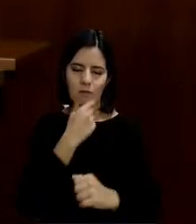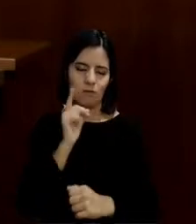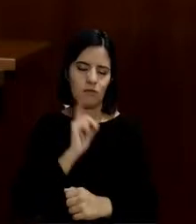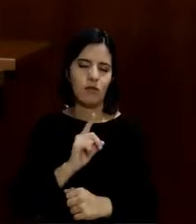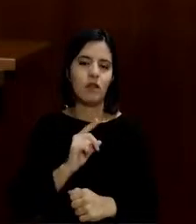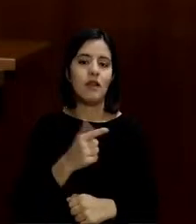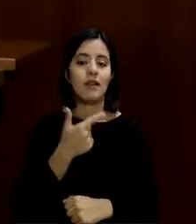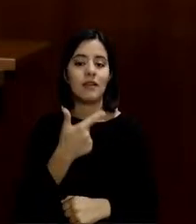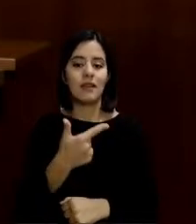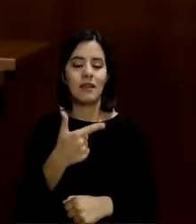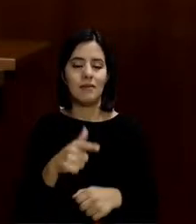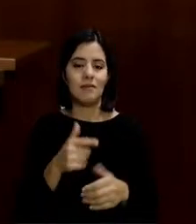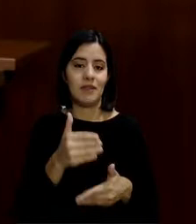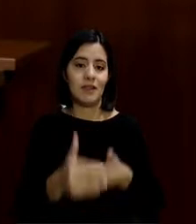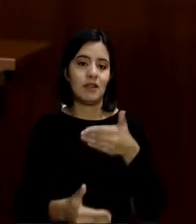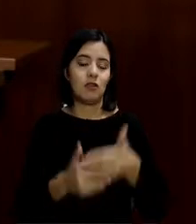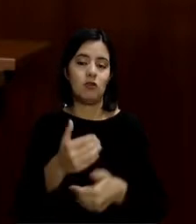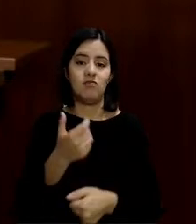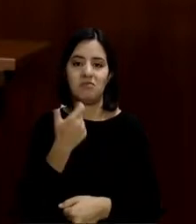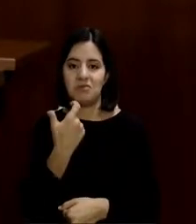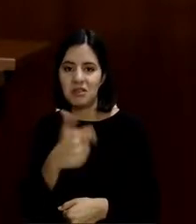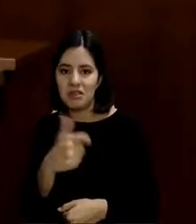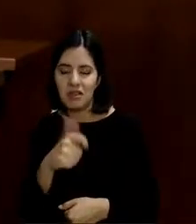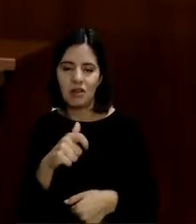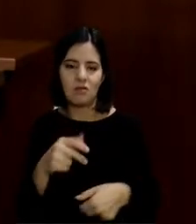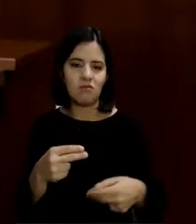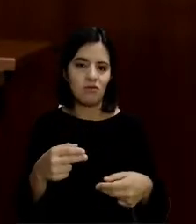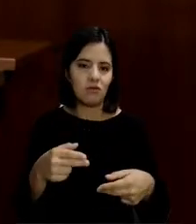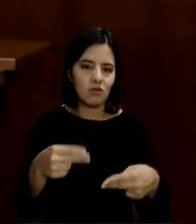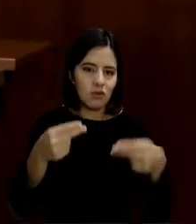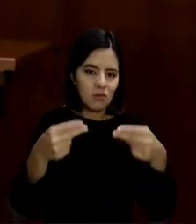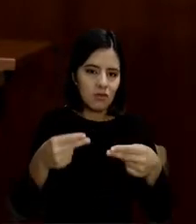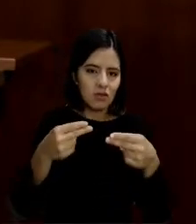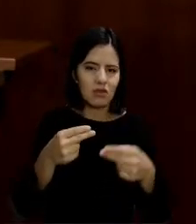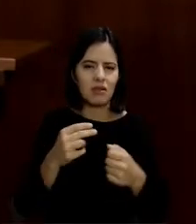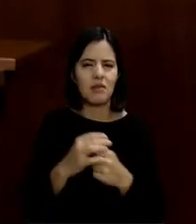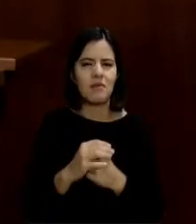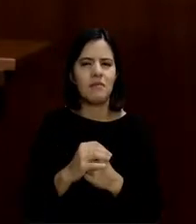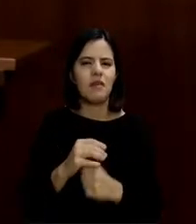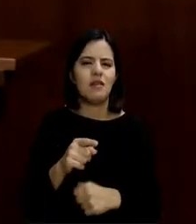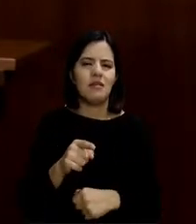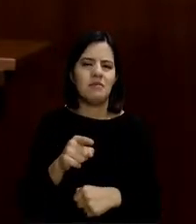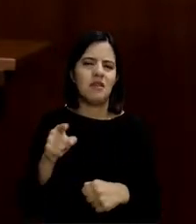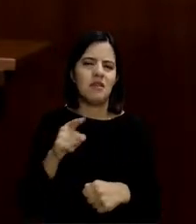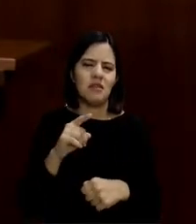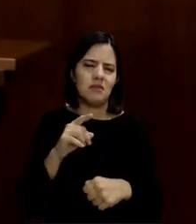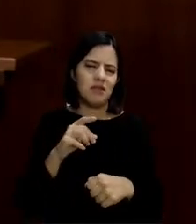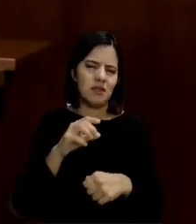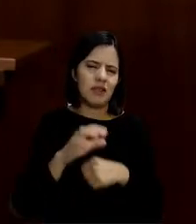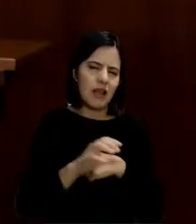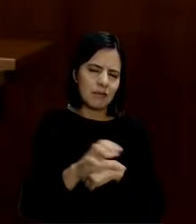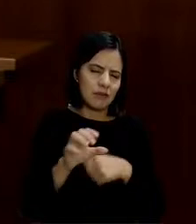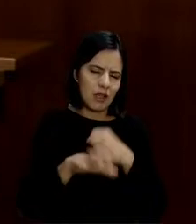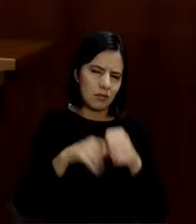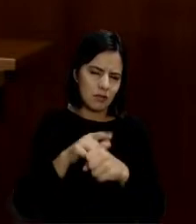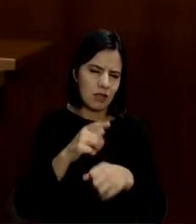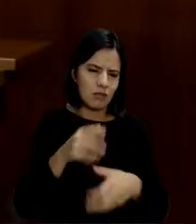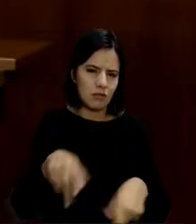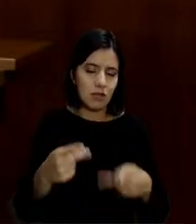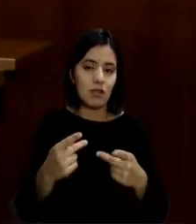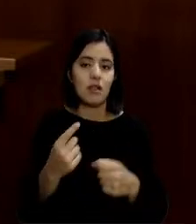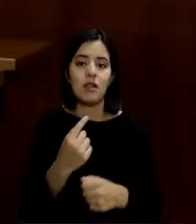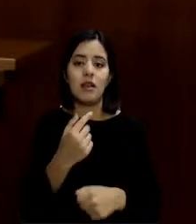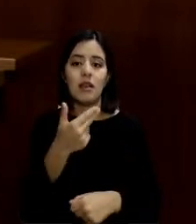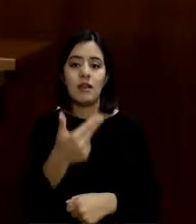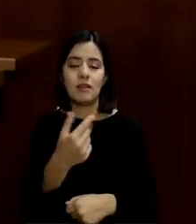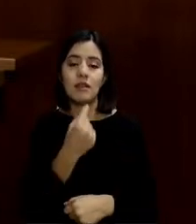de desarrollo económico, comercial y agropecuario, H, de la niñez y